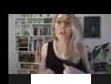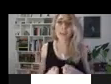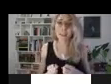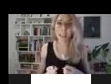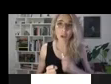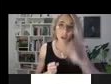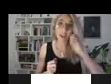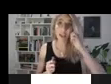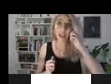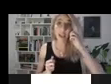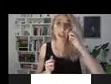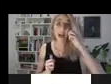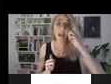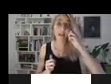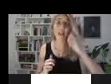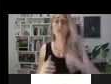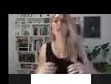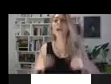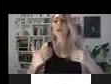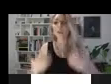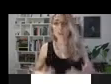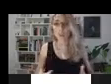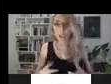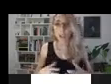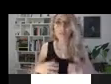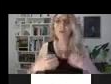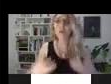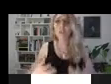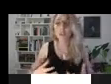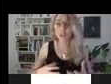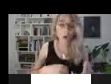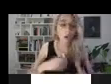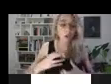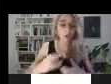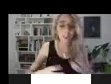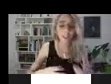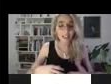bien pensarlo desde la idea del universo social y por